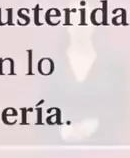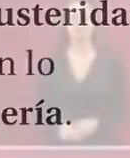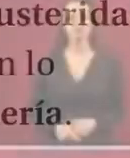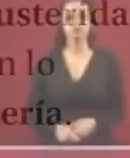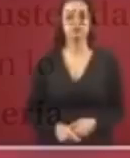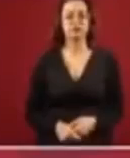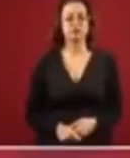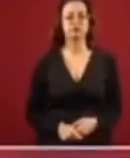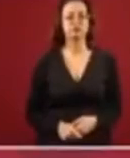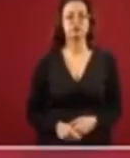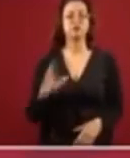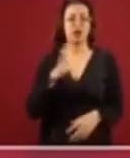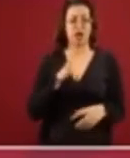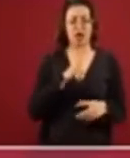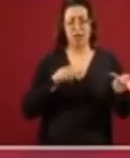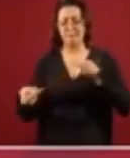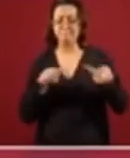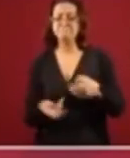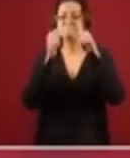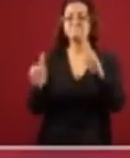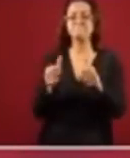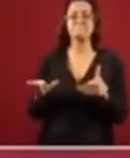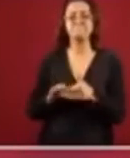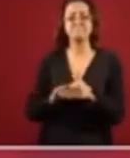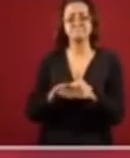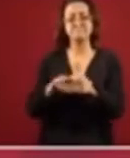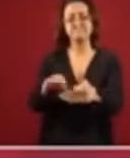de atención permanente.